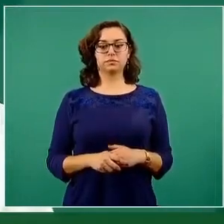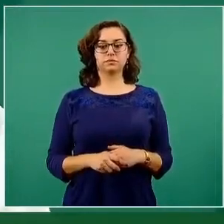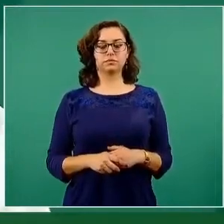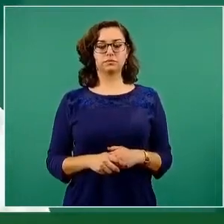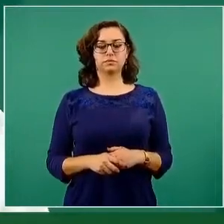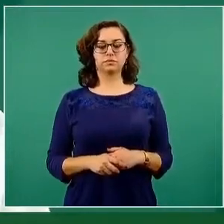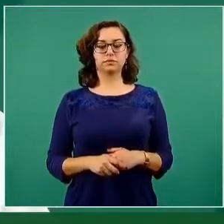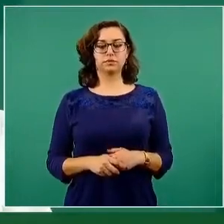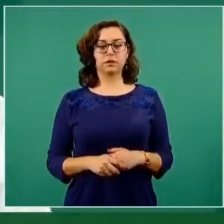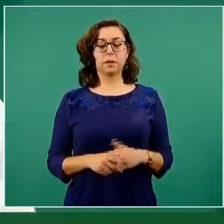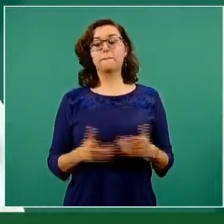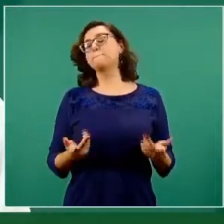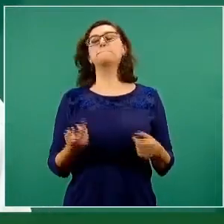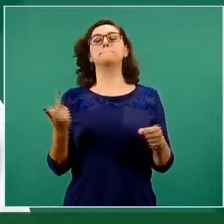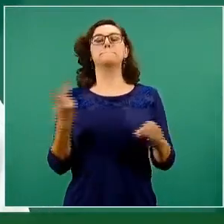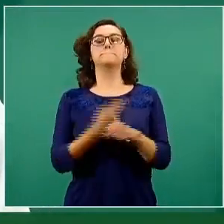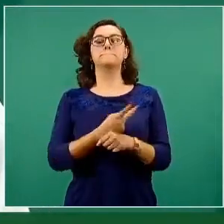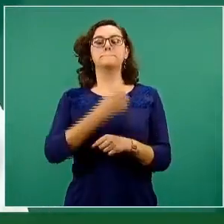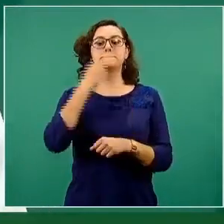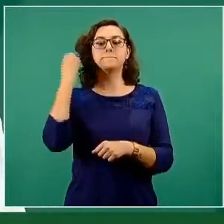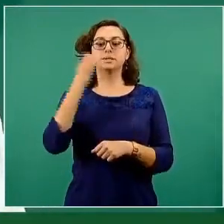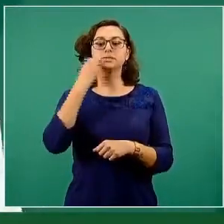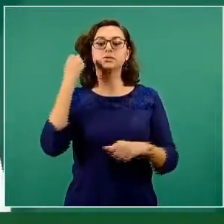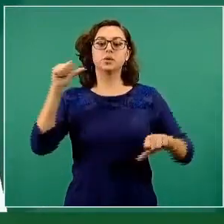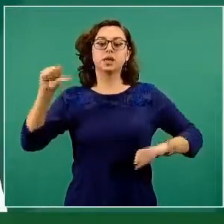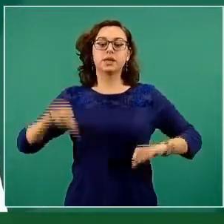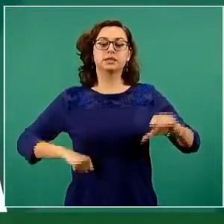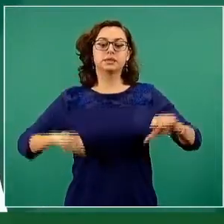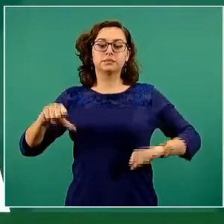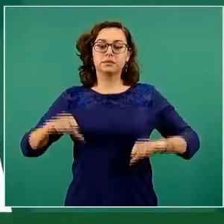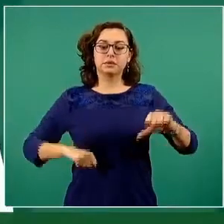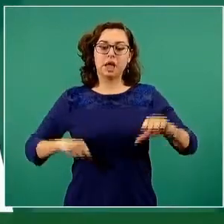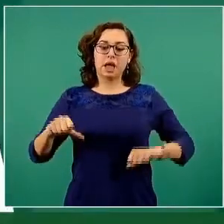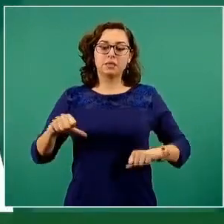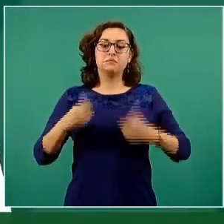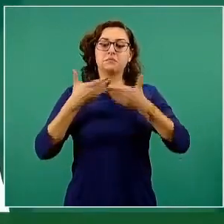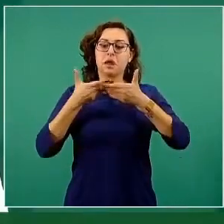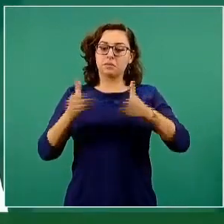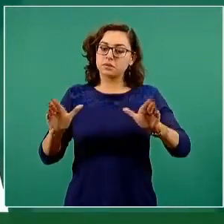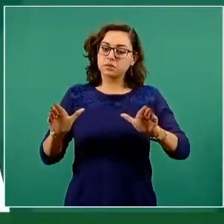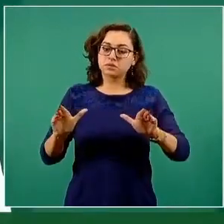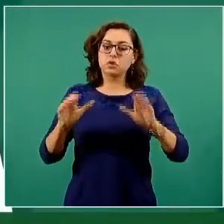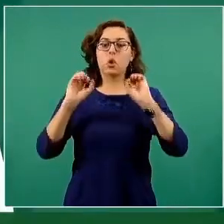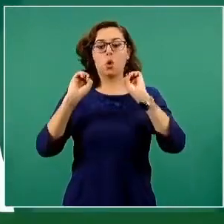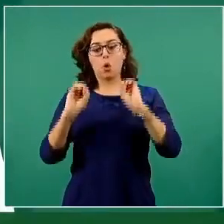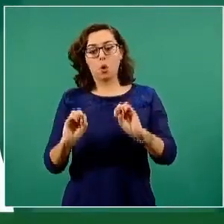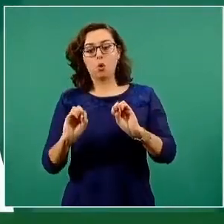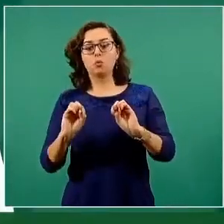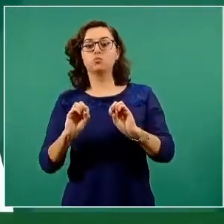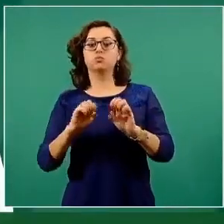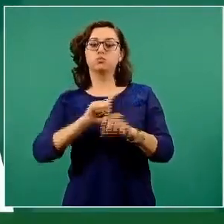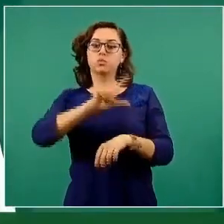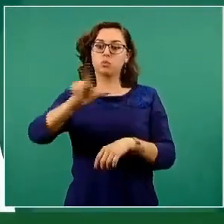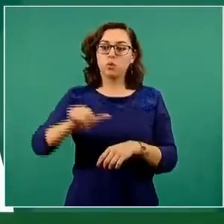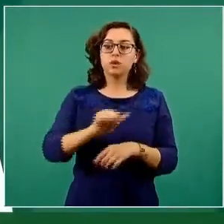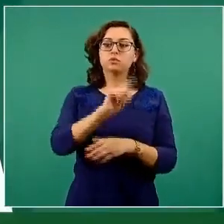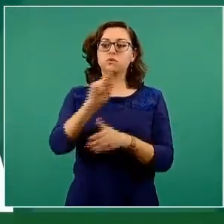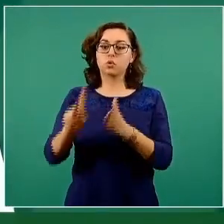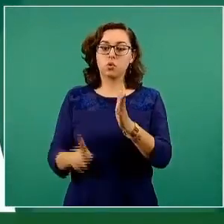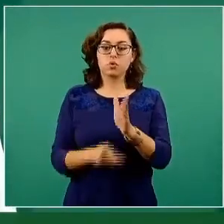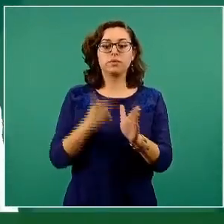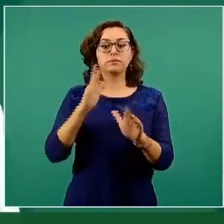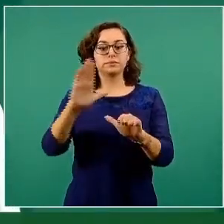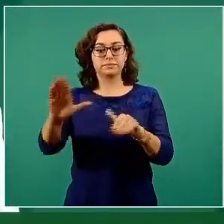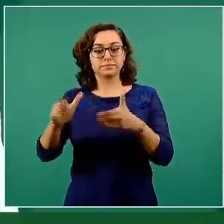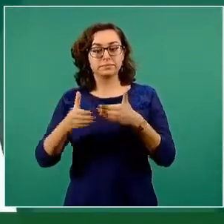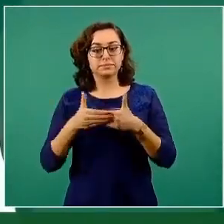la continuidad de operaciones en escuelas o su cierre cuando aparecen casos o eventualmente brotes de